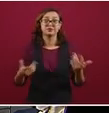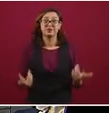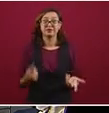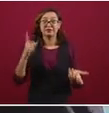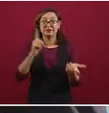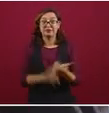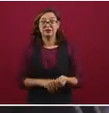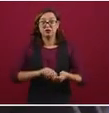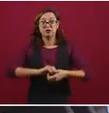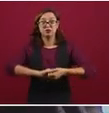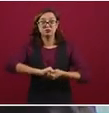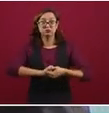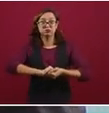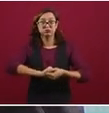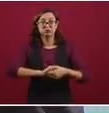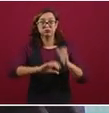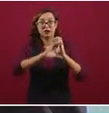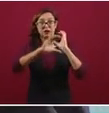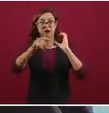riesgo su vida.